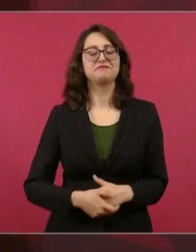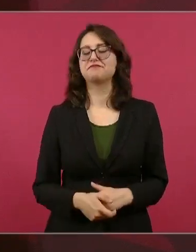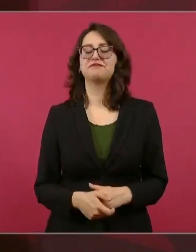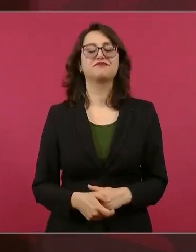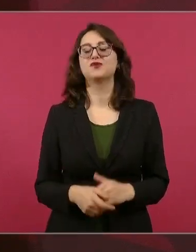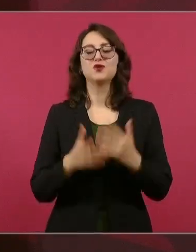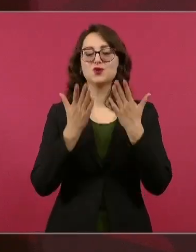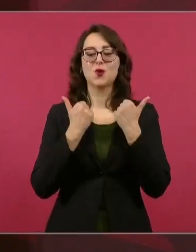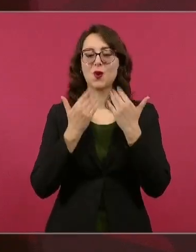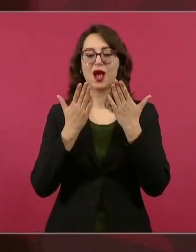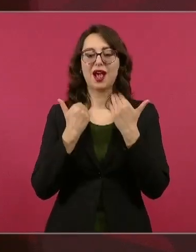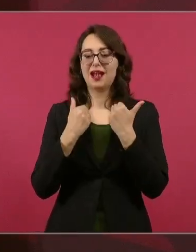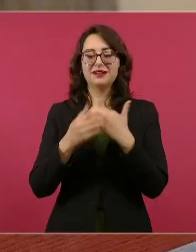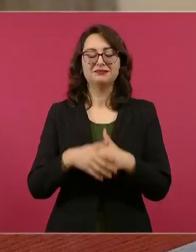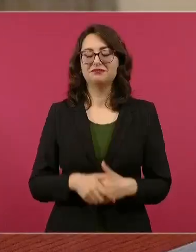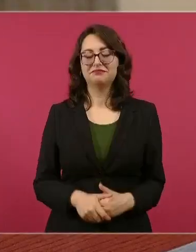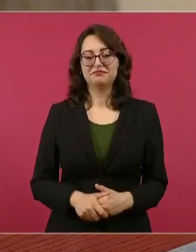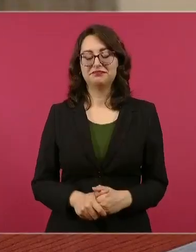en lo material.